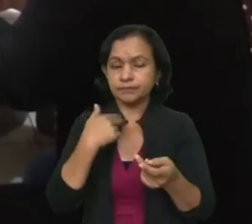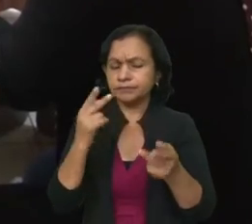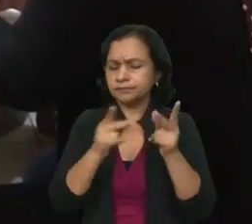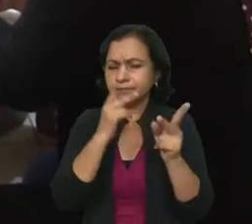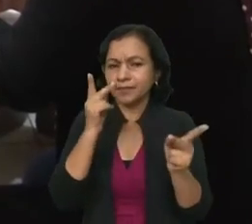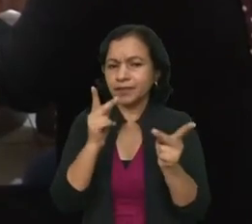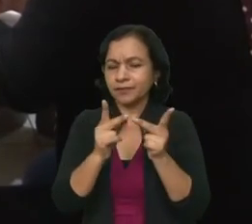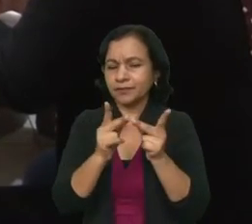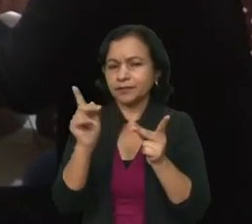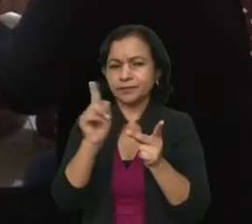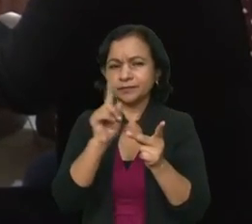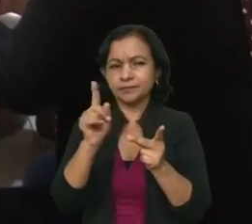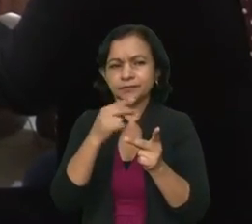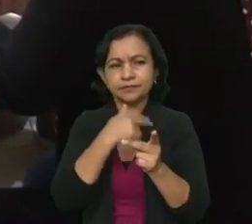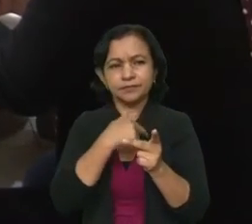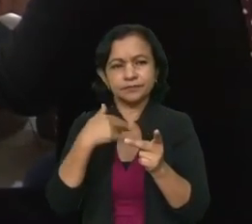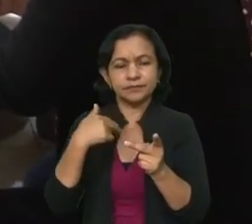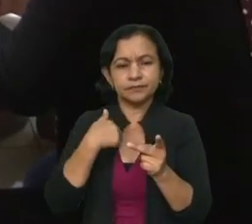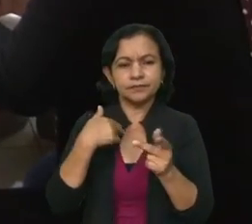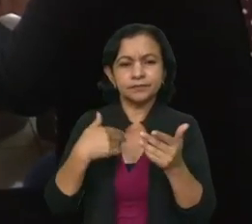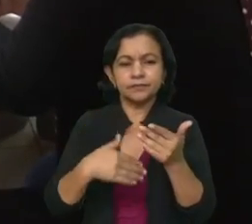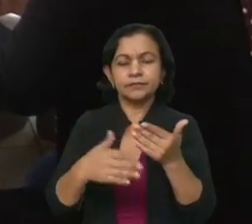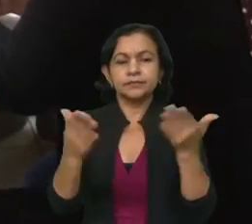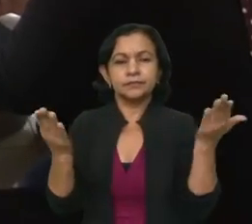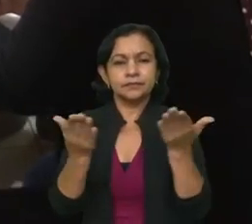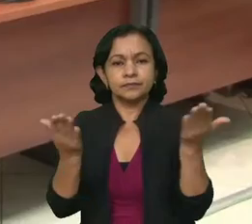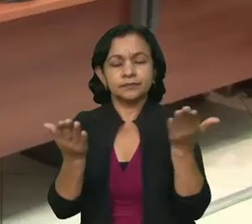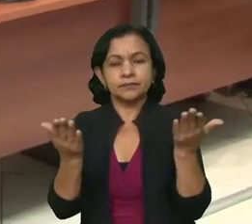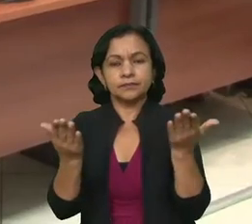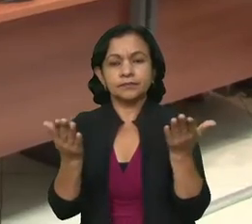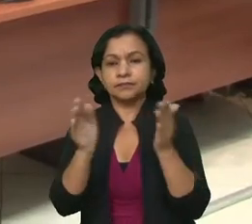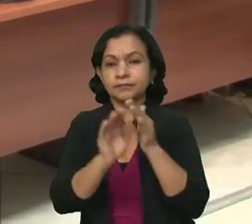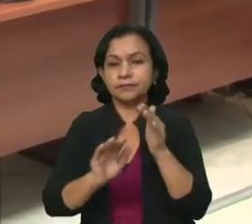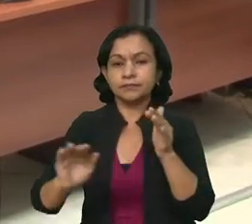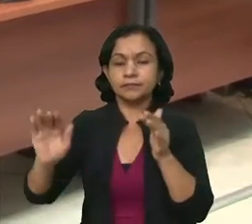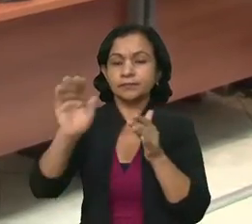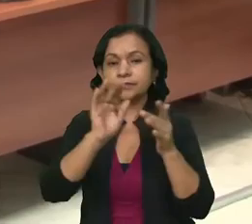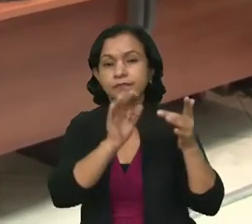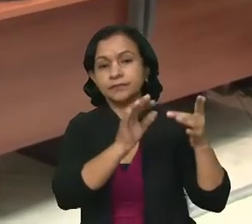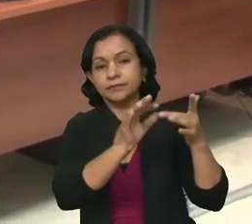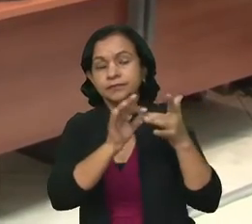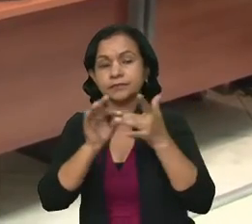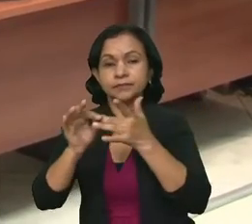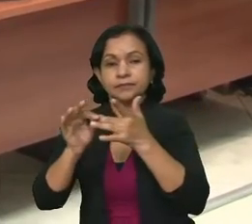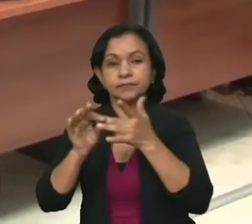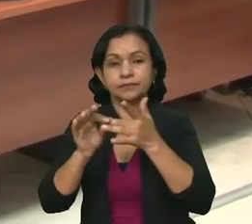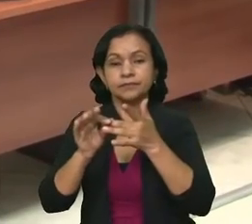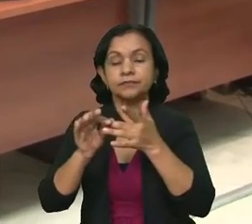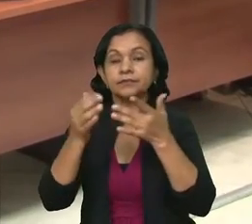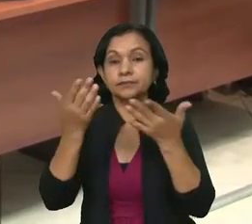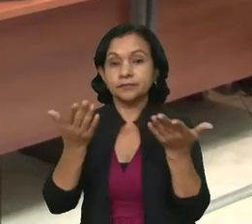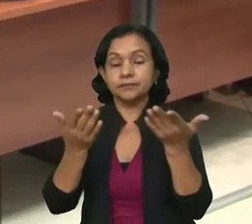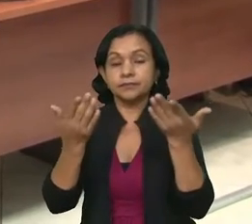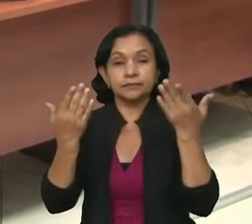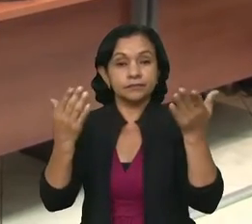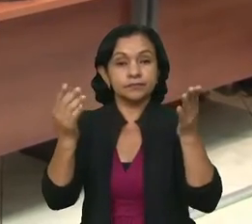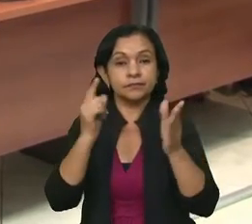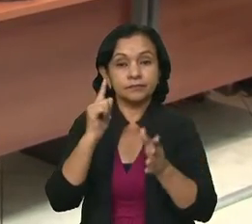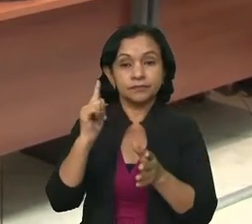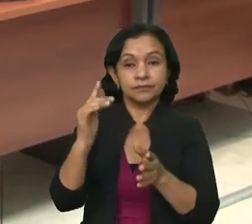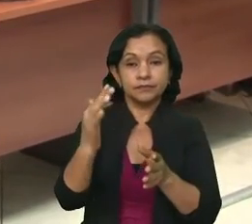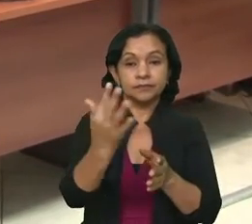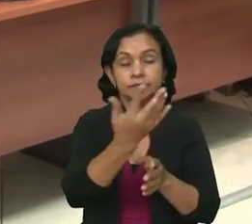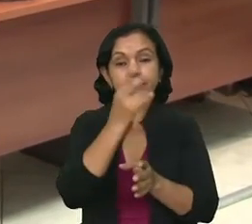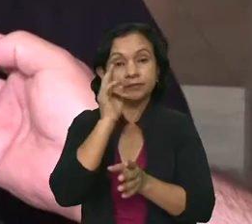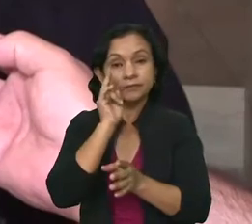para dejar de trabajar. Nosotros necesitamos aún trabajar más, especialmente en estos momentos coyunturales donde nosotros hemos